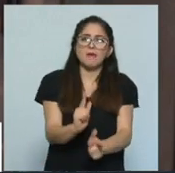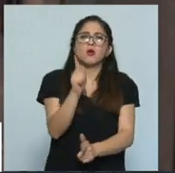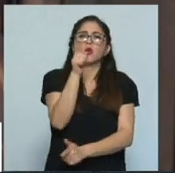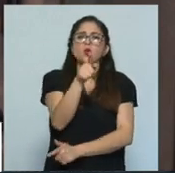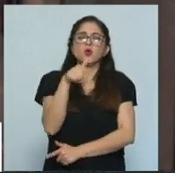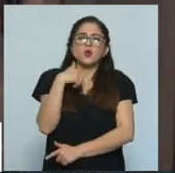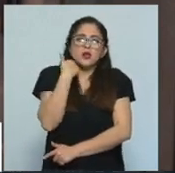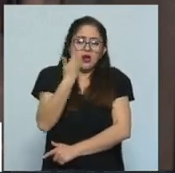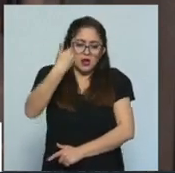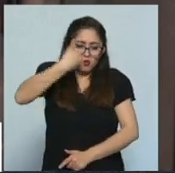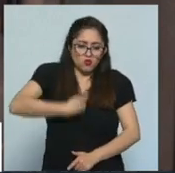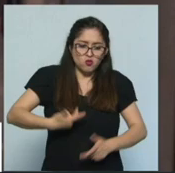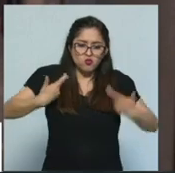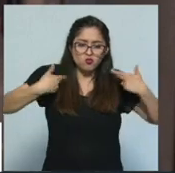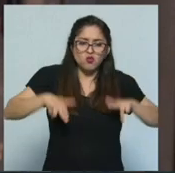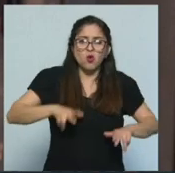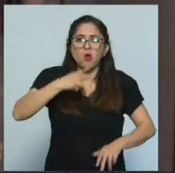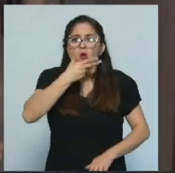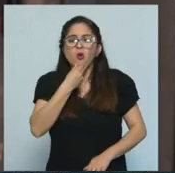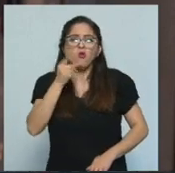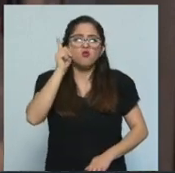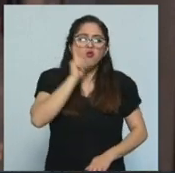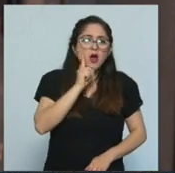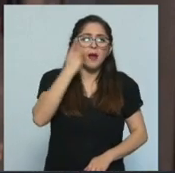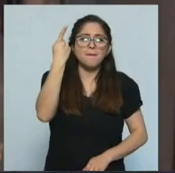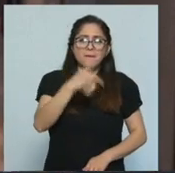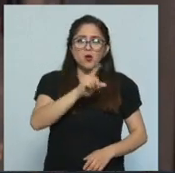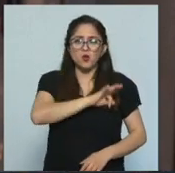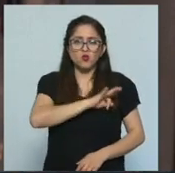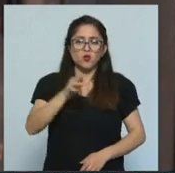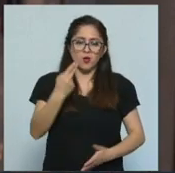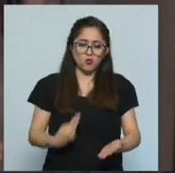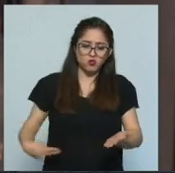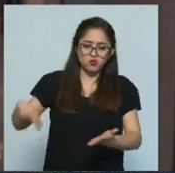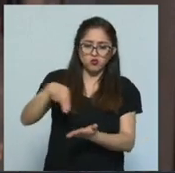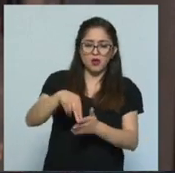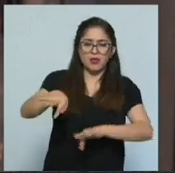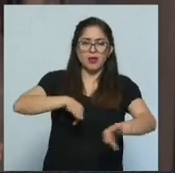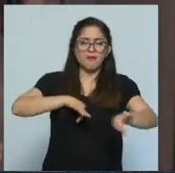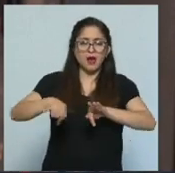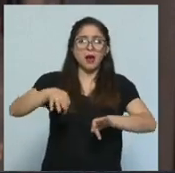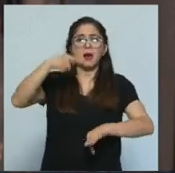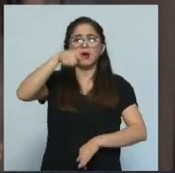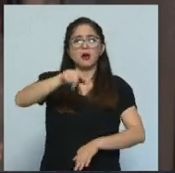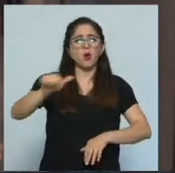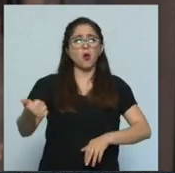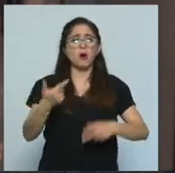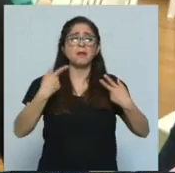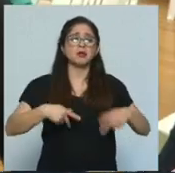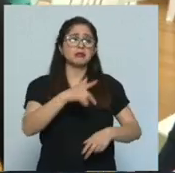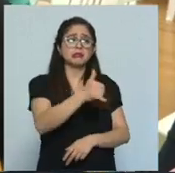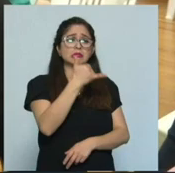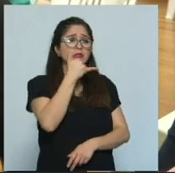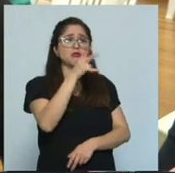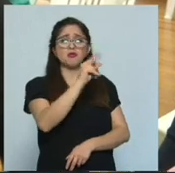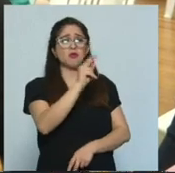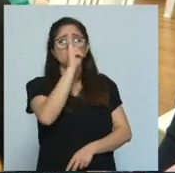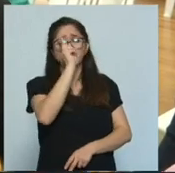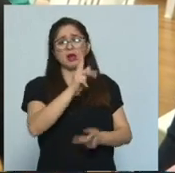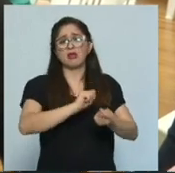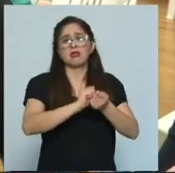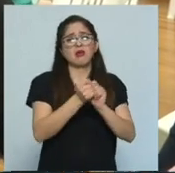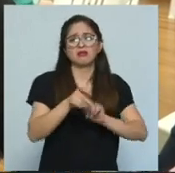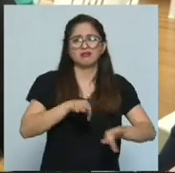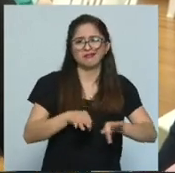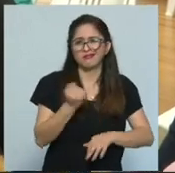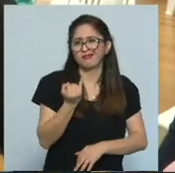sin una industria que en un momento dado se pueda utilizar como un pretexto para cerrarnos las puertas a otros espacios laborales. Las mujeres trans